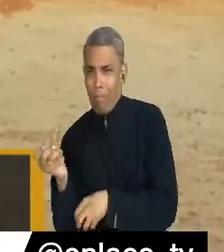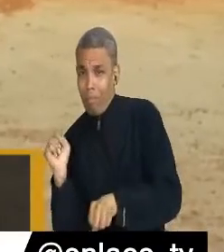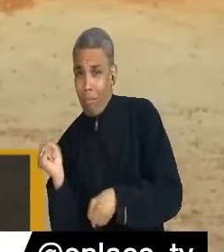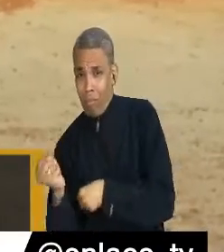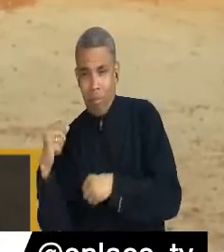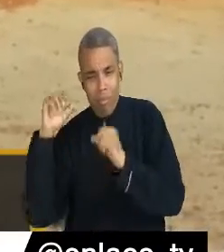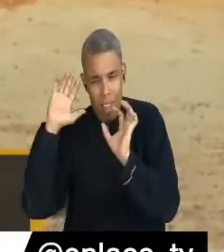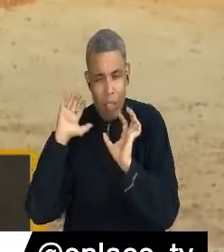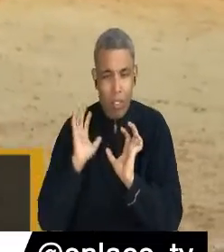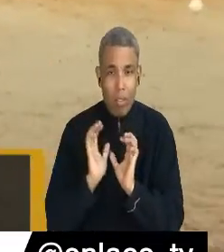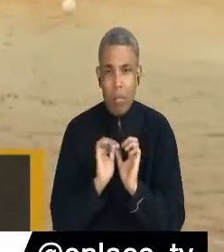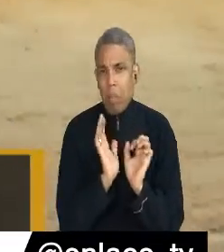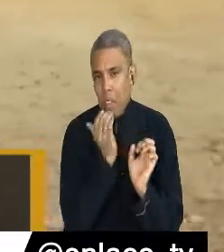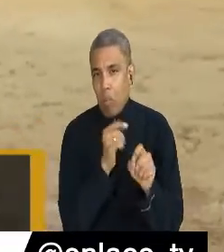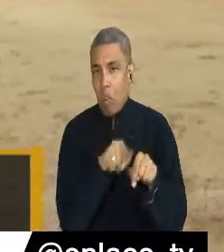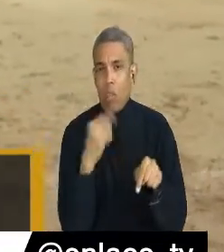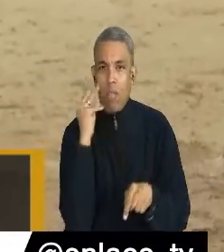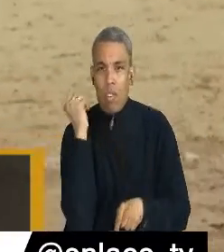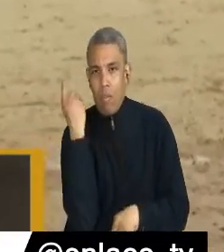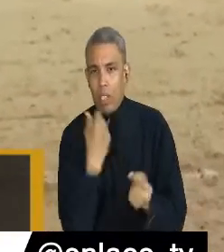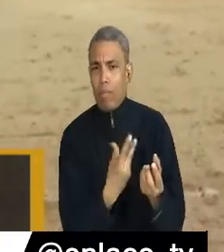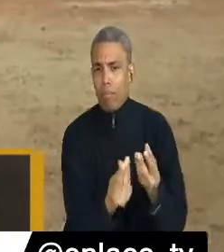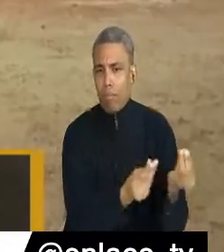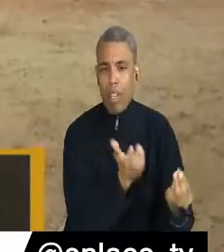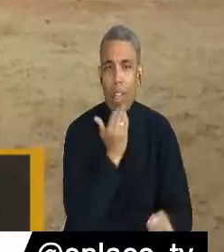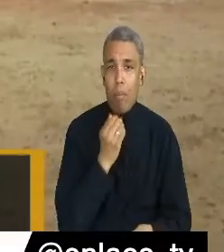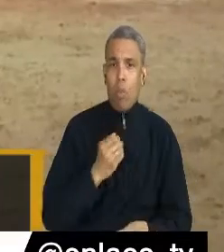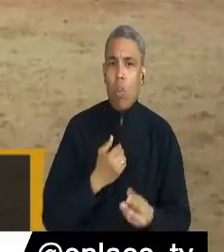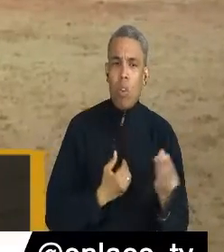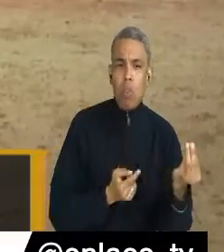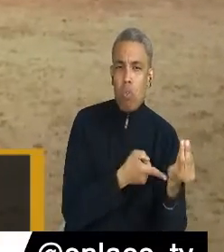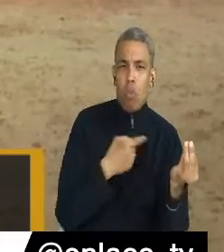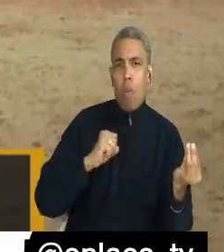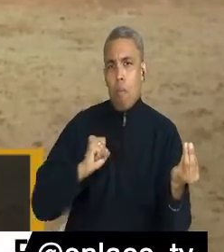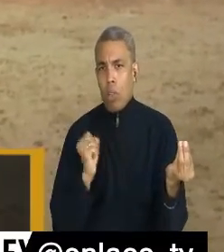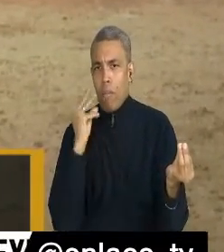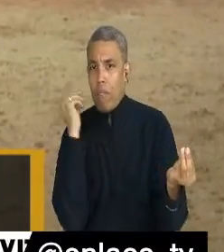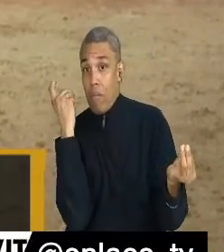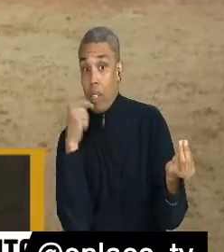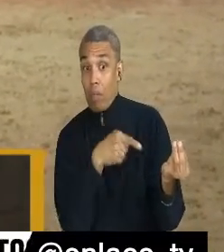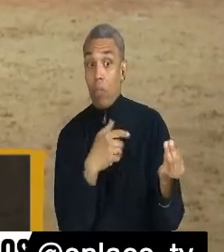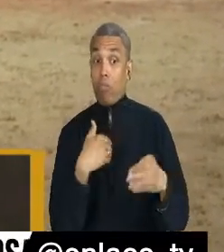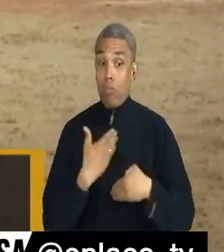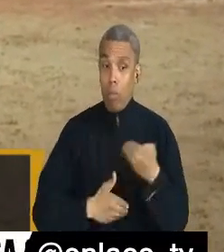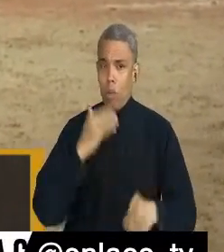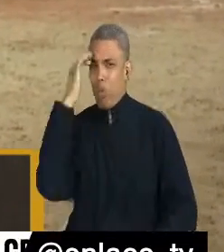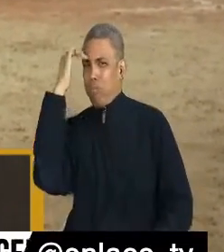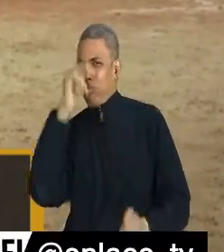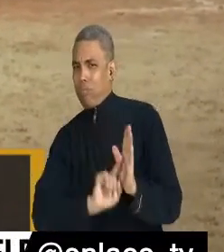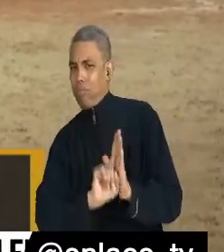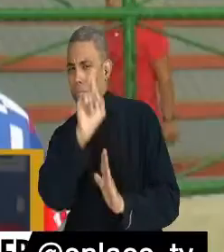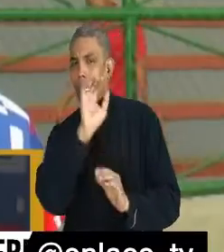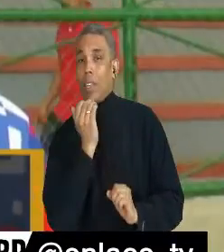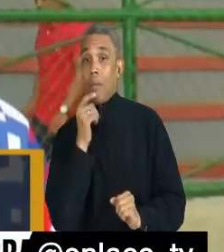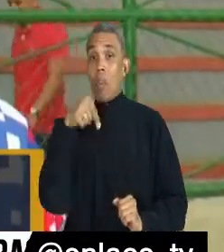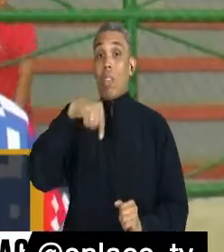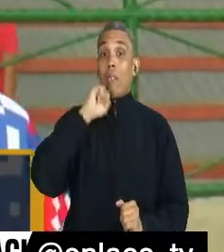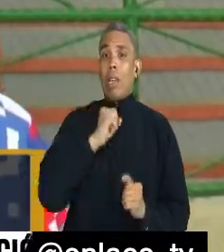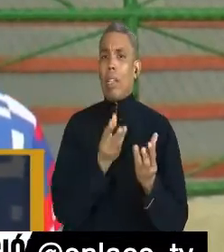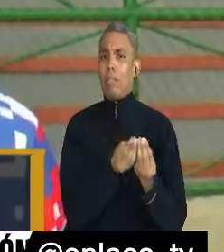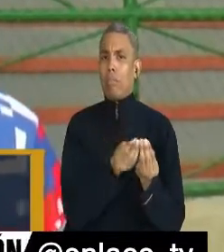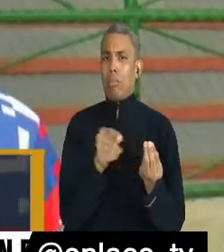hay proyecciones como un equipo de bogotá que tiene muchachos nuevos el mismo equipo de aquí que tiene bastantes jugadores nuevos con muchas proyecciones